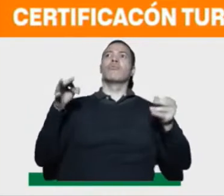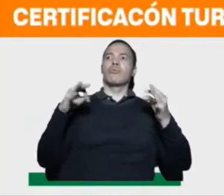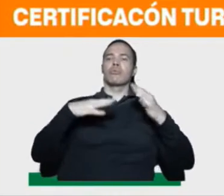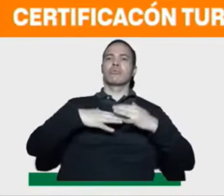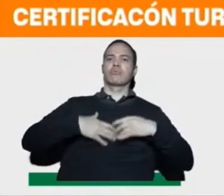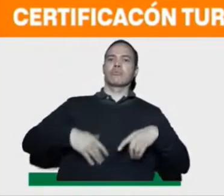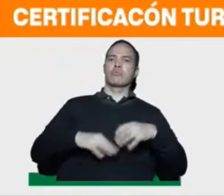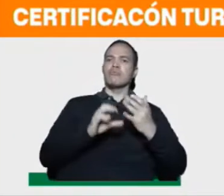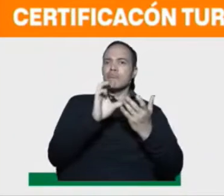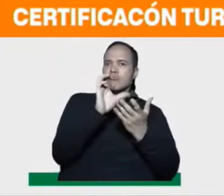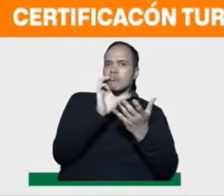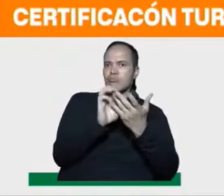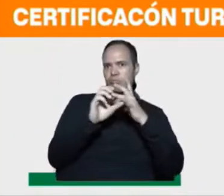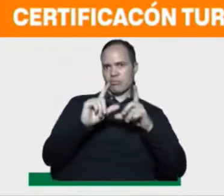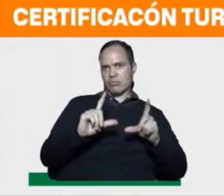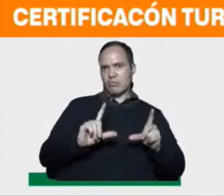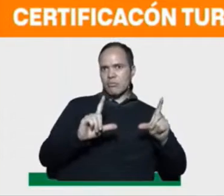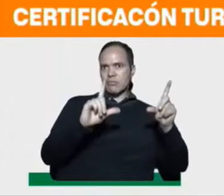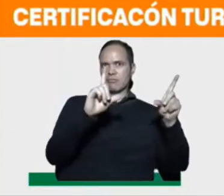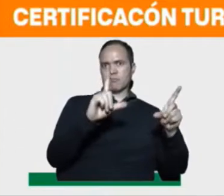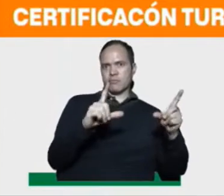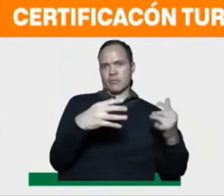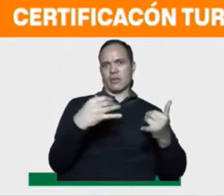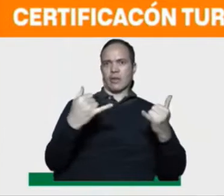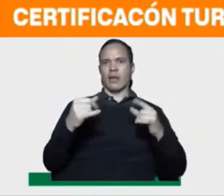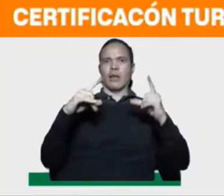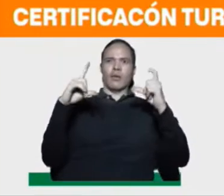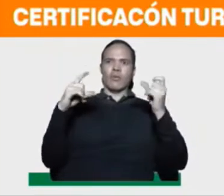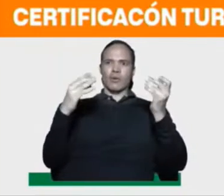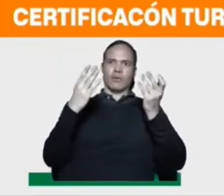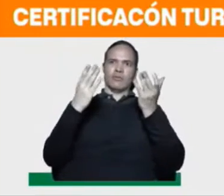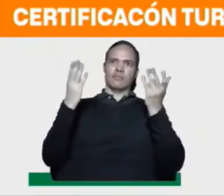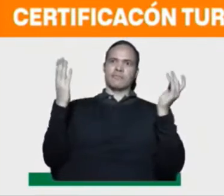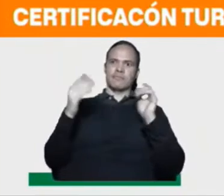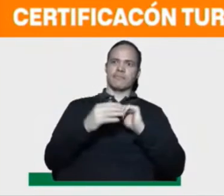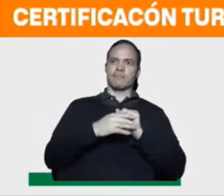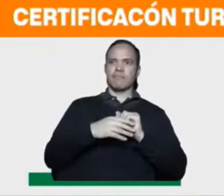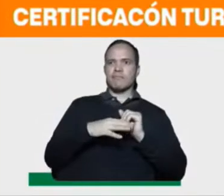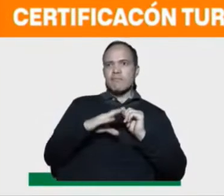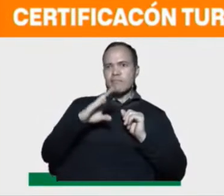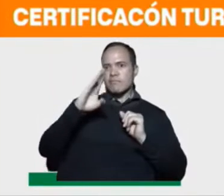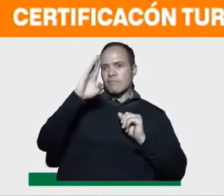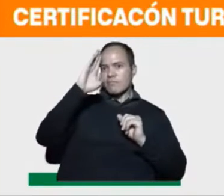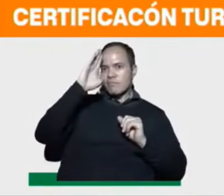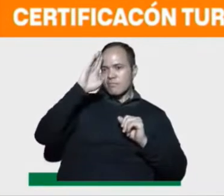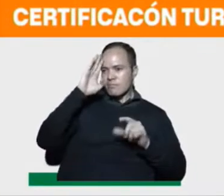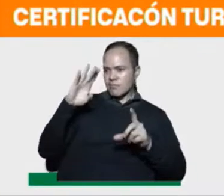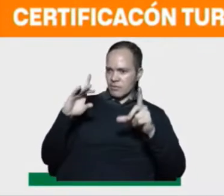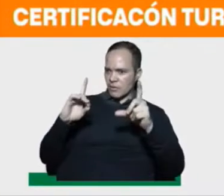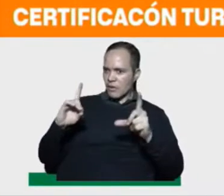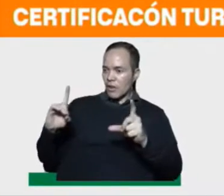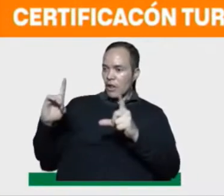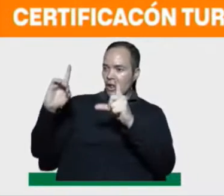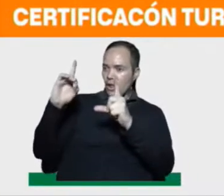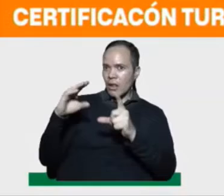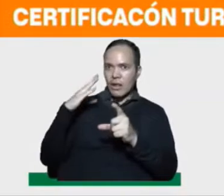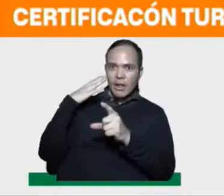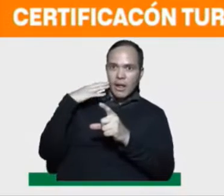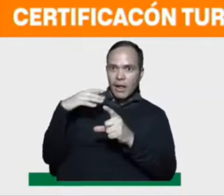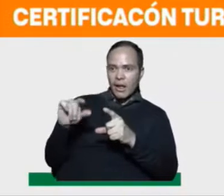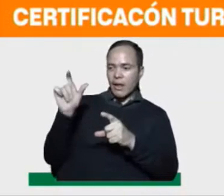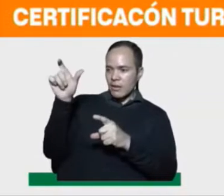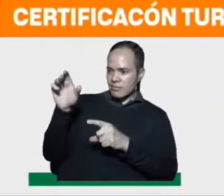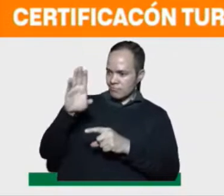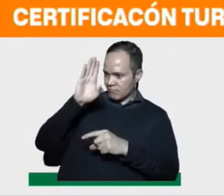a algo que estamos acá. Doctora Isabel, mucho gusto que esté aquí también acompañándonos. Es estos